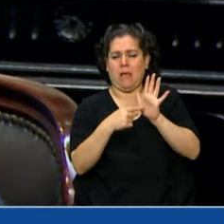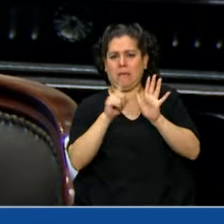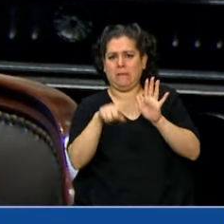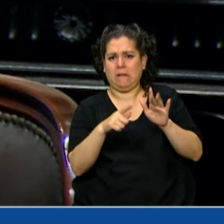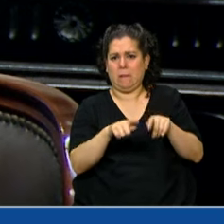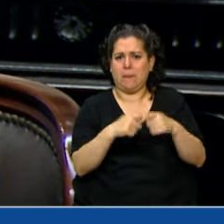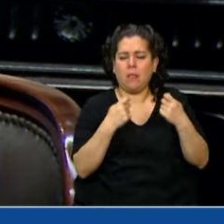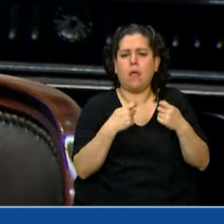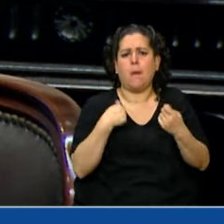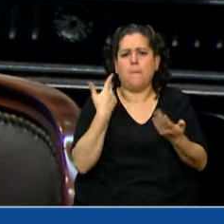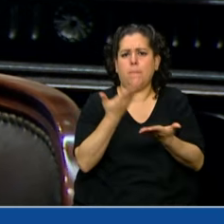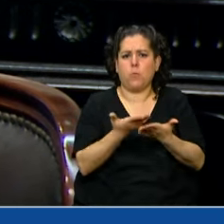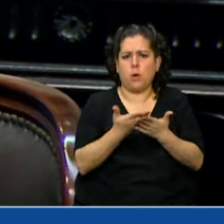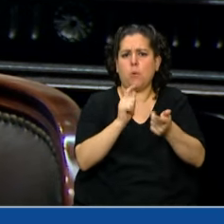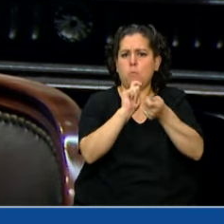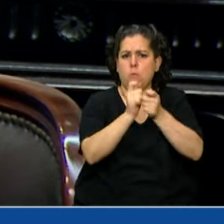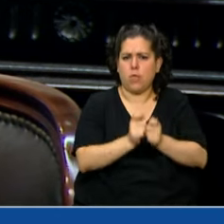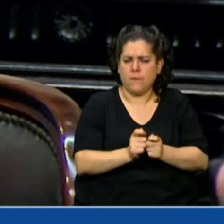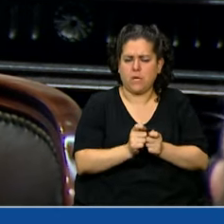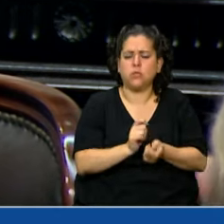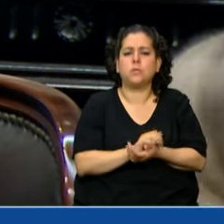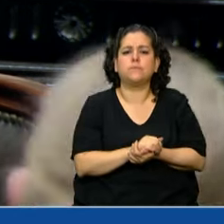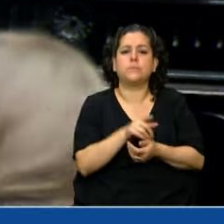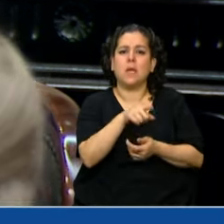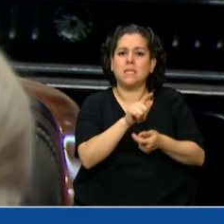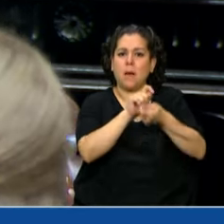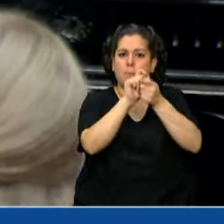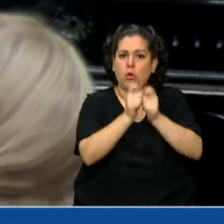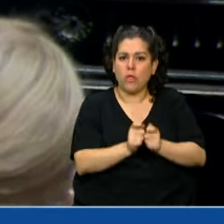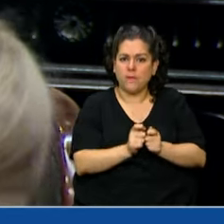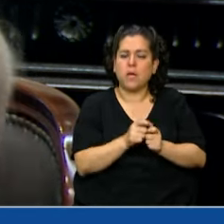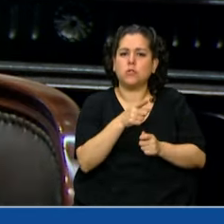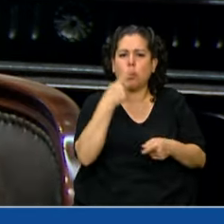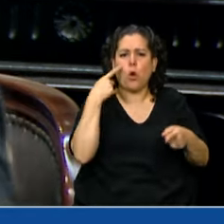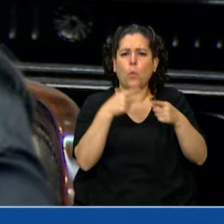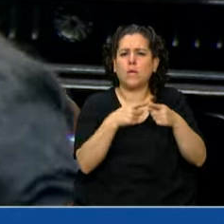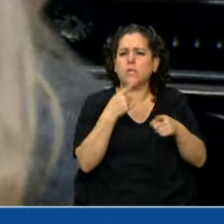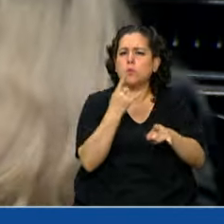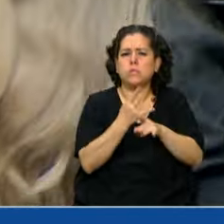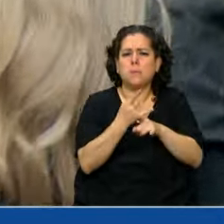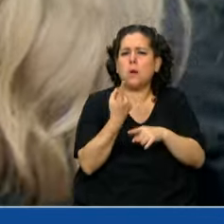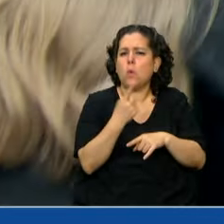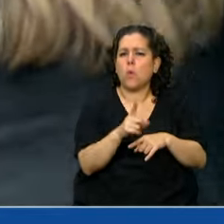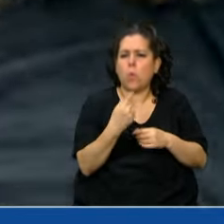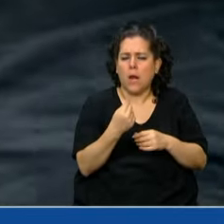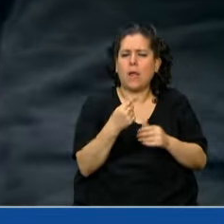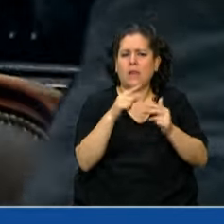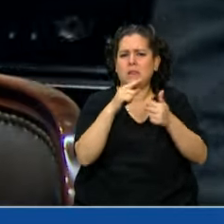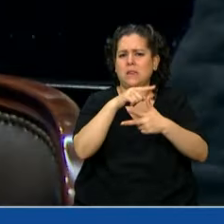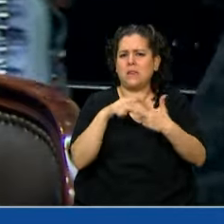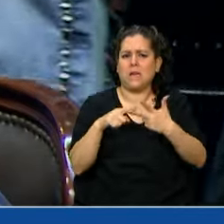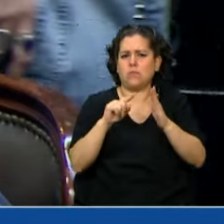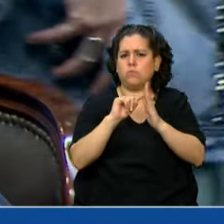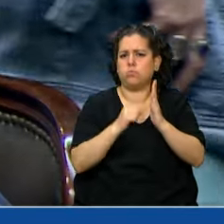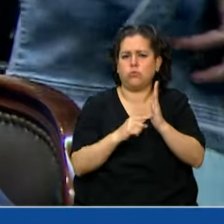proponer modificaciones y esas modificaciones apuntaron siempre a los tres puntos